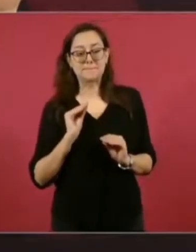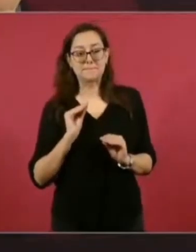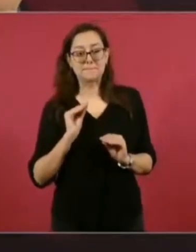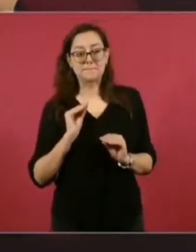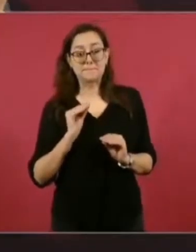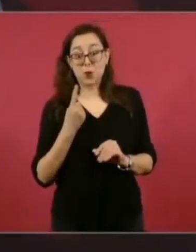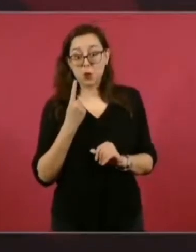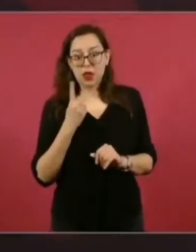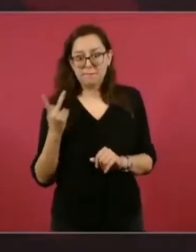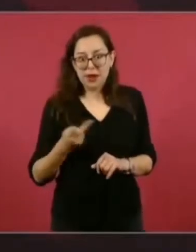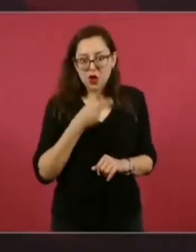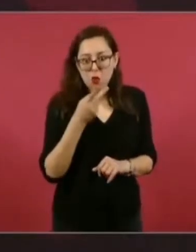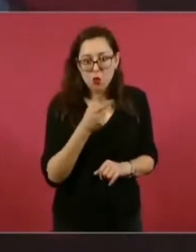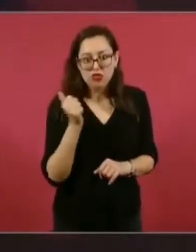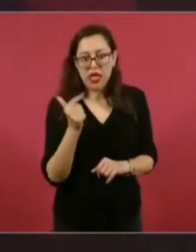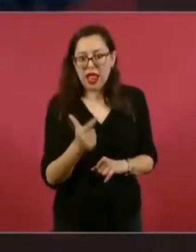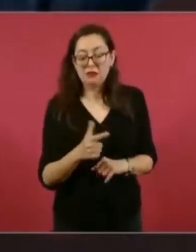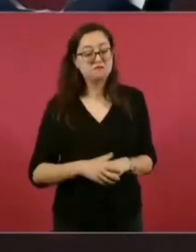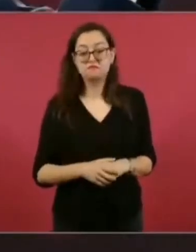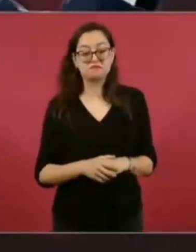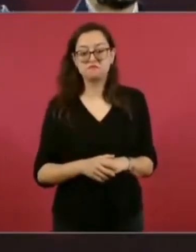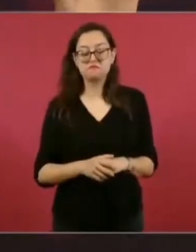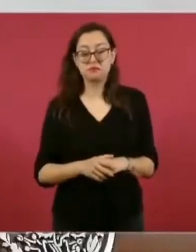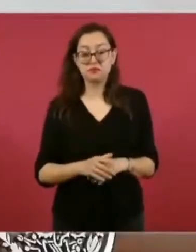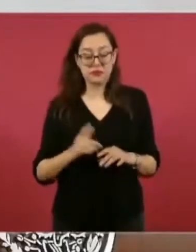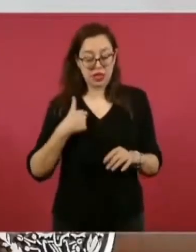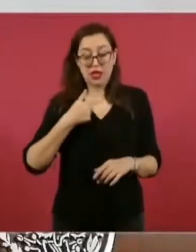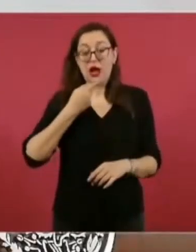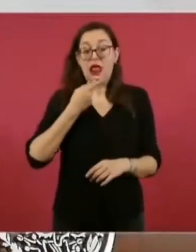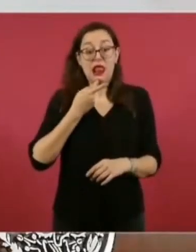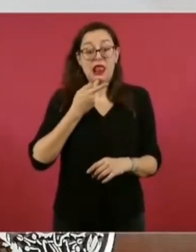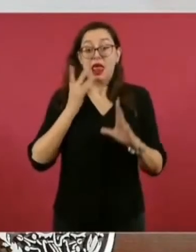pregunta. Ya terminaba yo